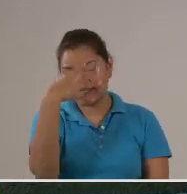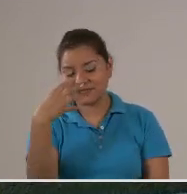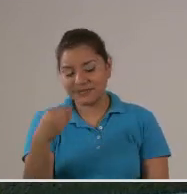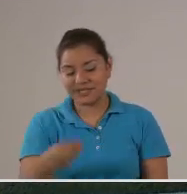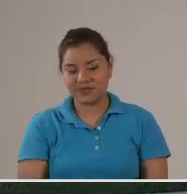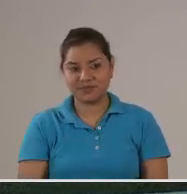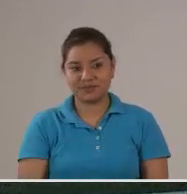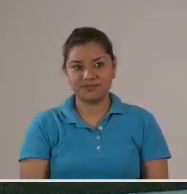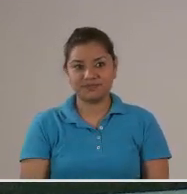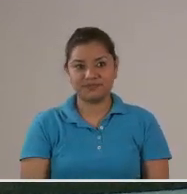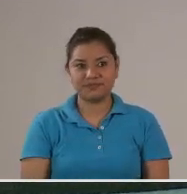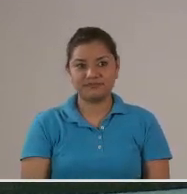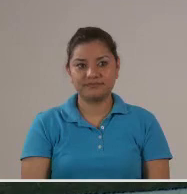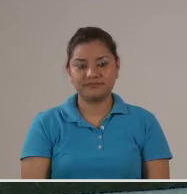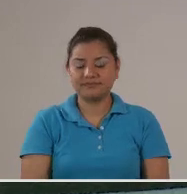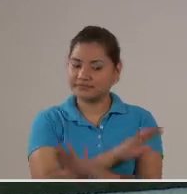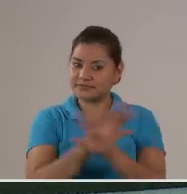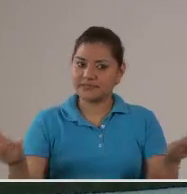espíritu